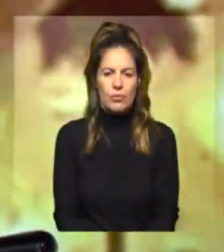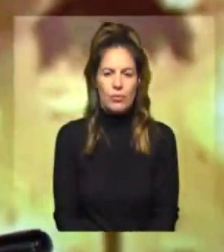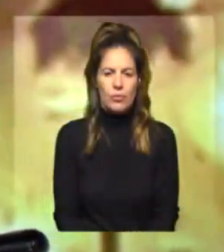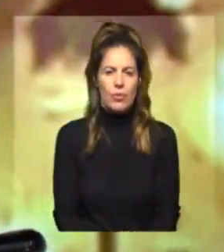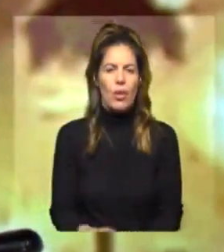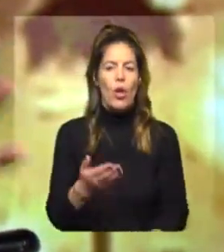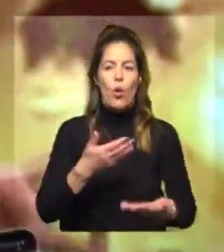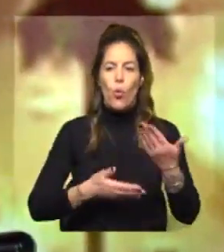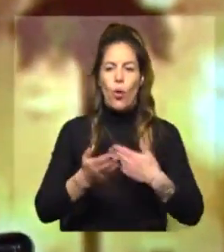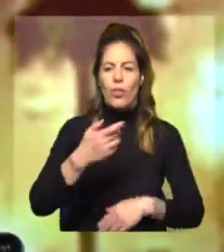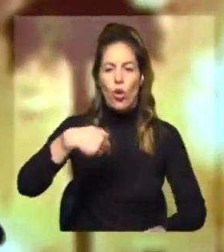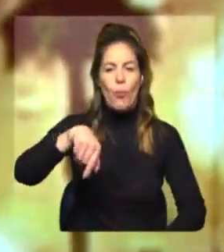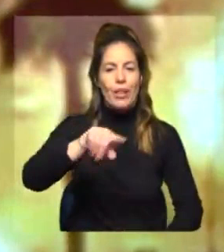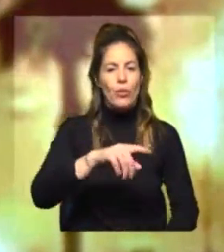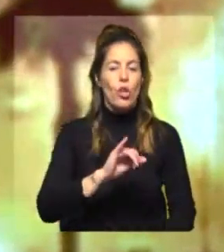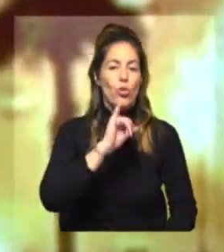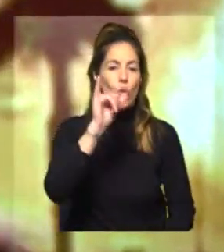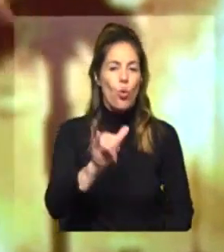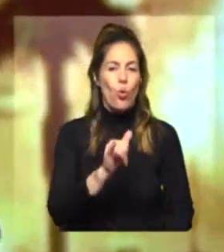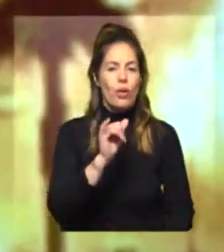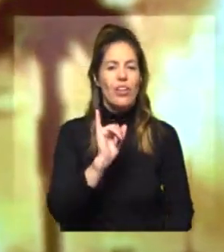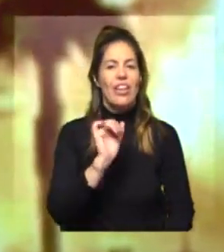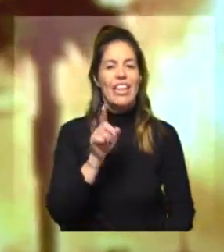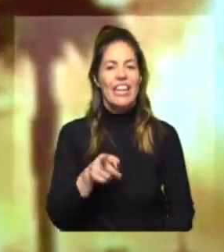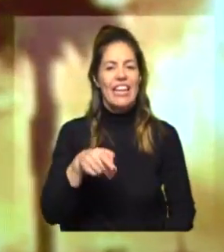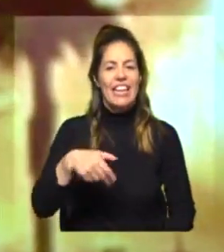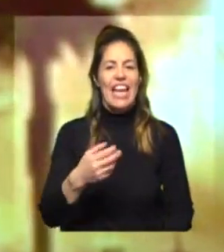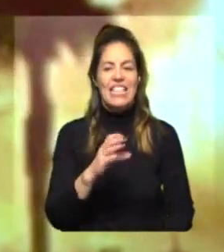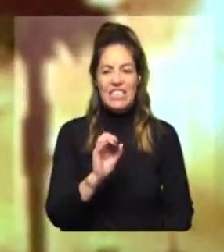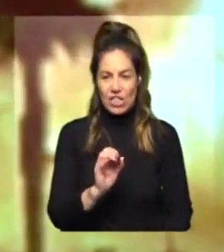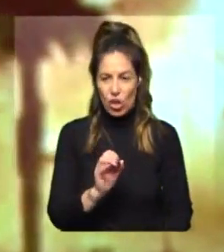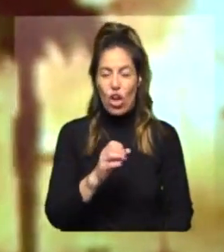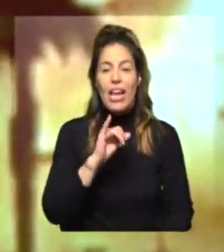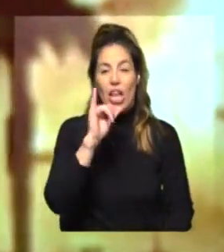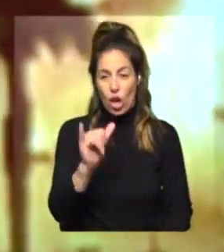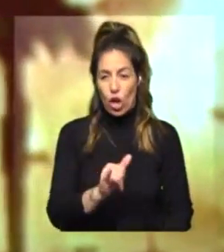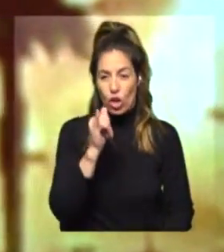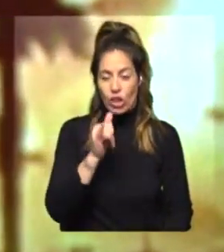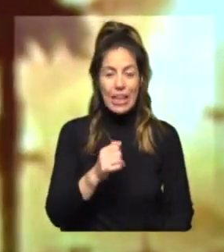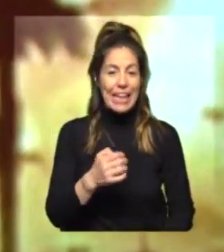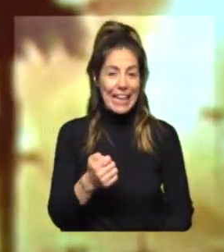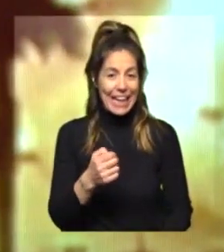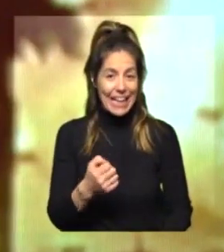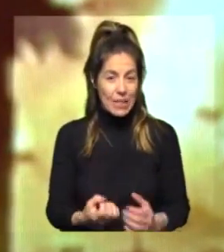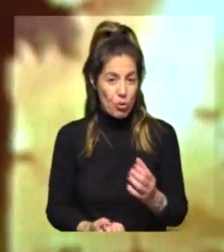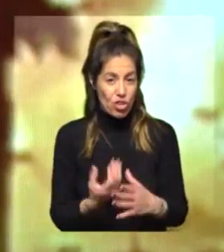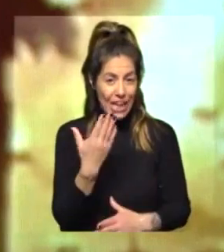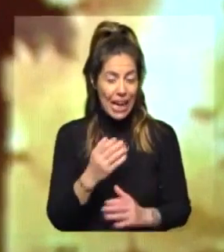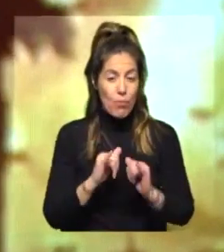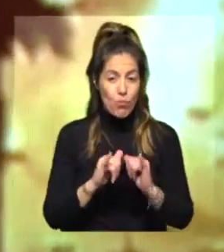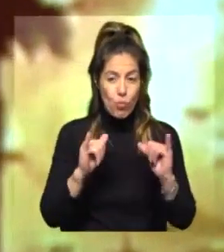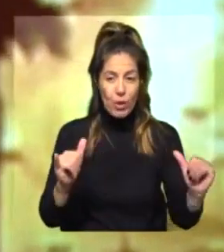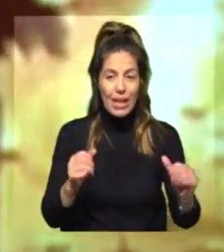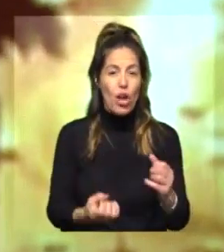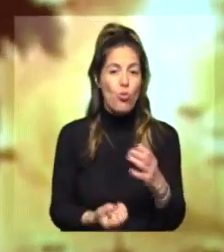cuando compartí con ustedes un cuento de Ignacio alcuri les comenté que estaba por sacar por publicar un nuevo